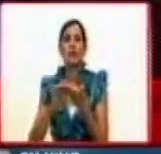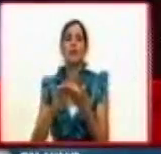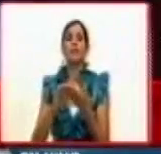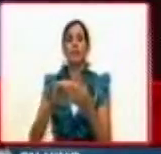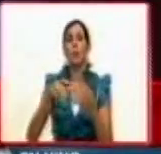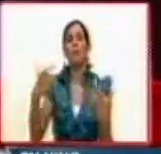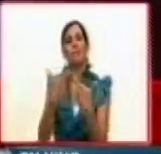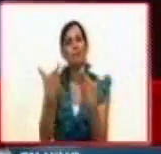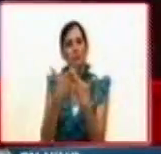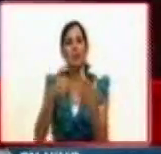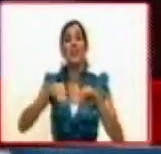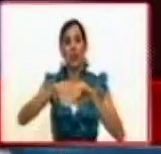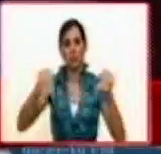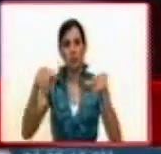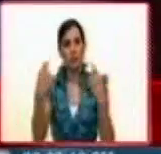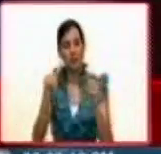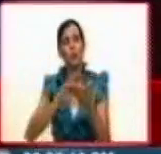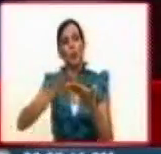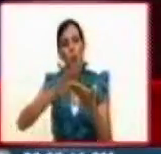territorial.